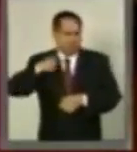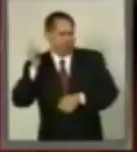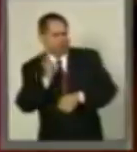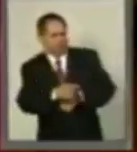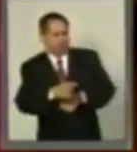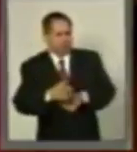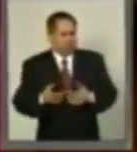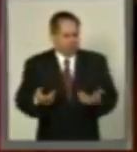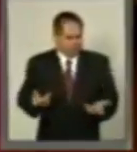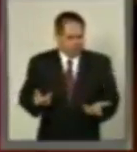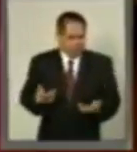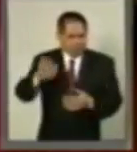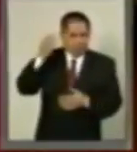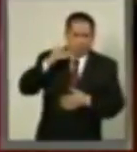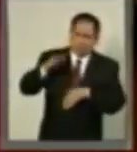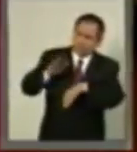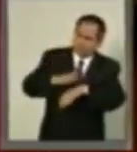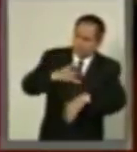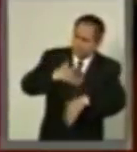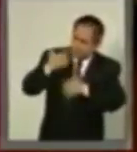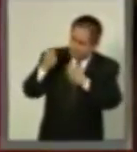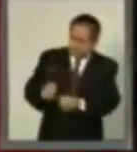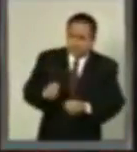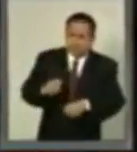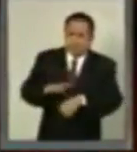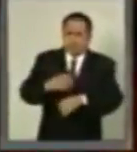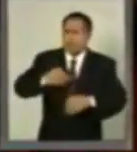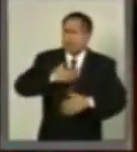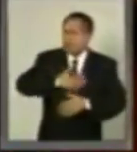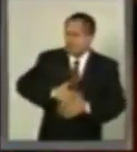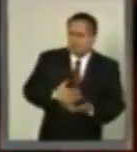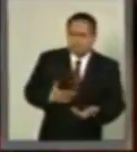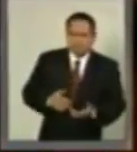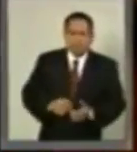cuando pedían mayor seguridad, mayor justicia.